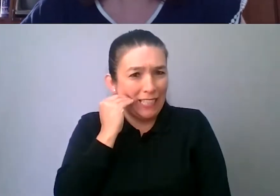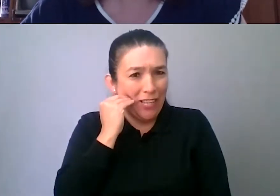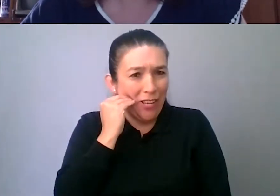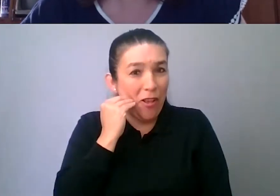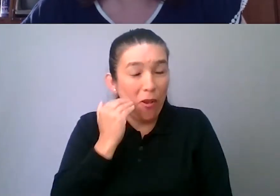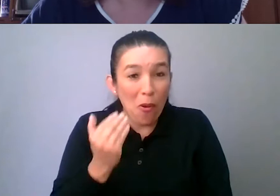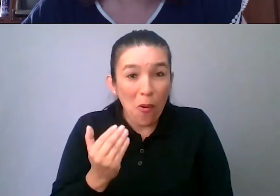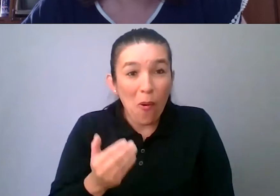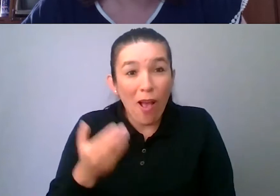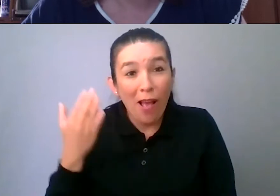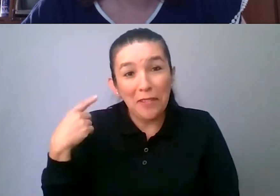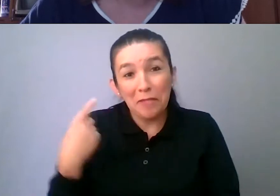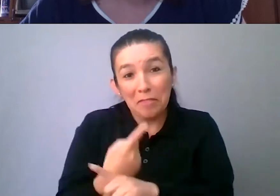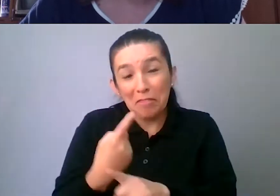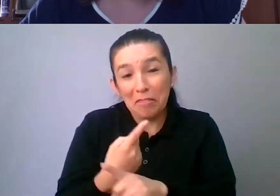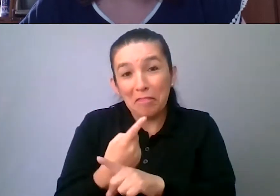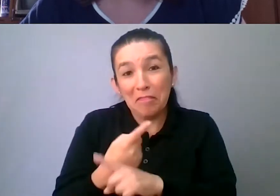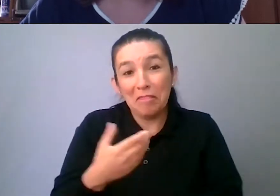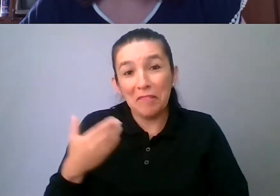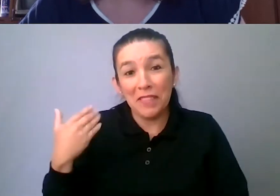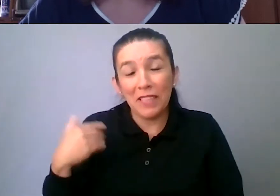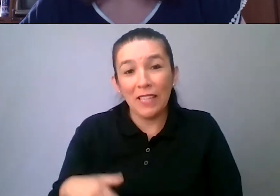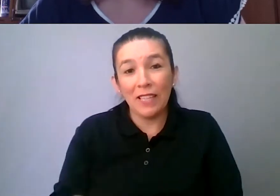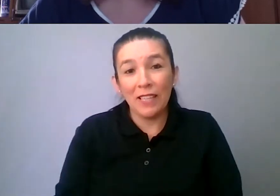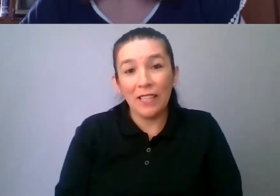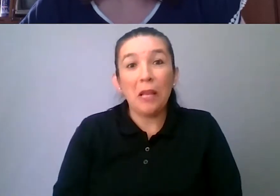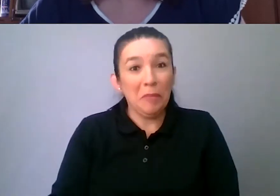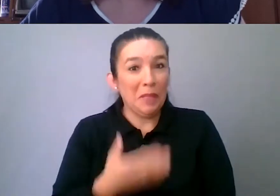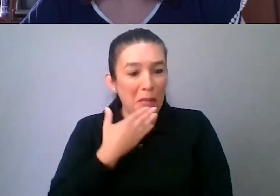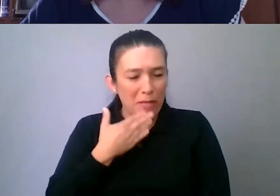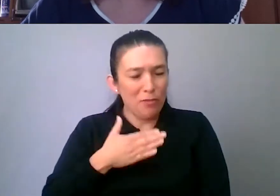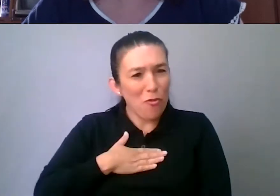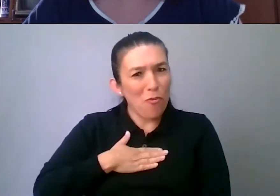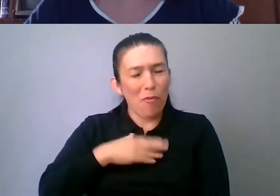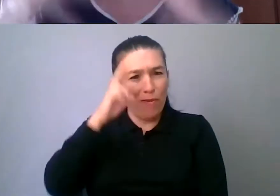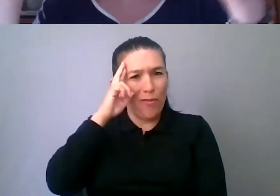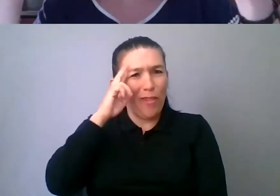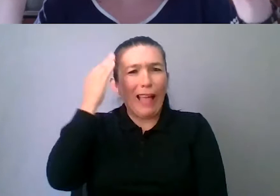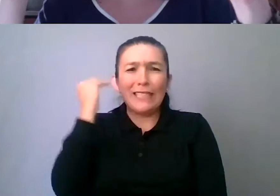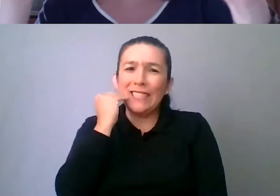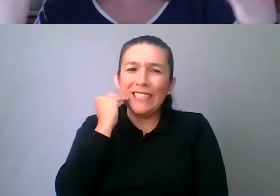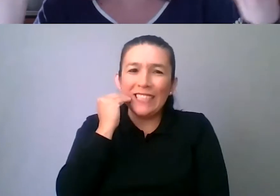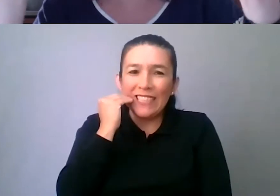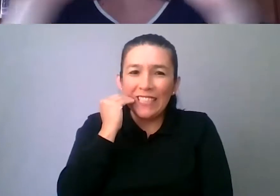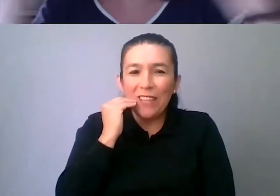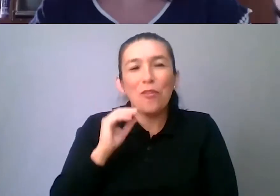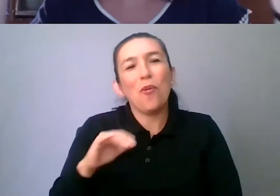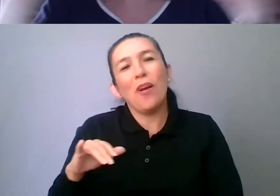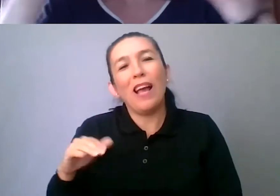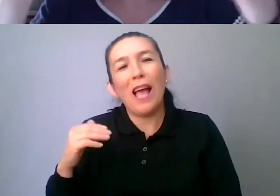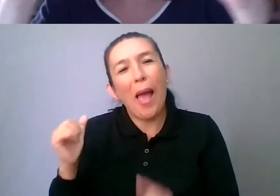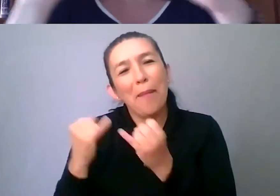o cuando estamos conversando antes, pero a mí también me remetía cuando yo era chica y jugaba con mi amiga